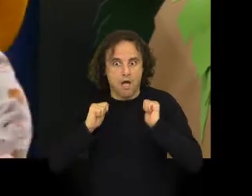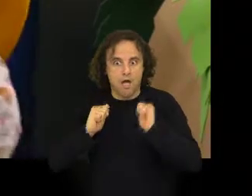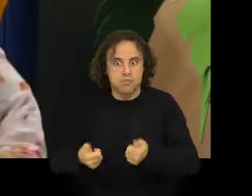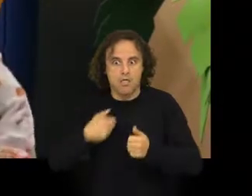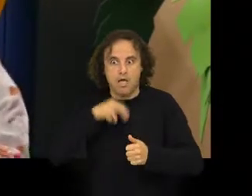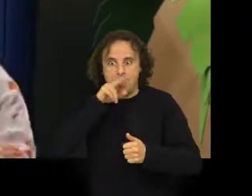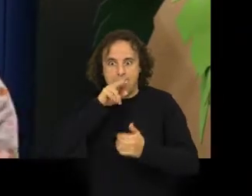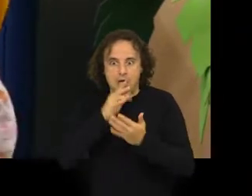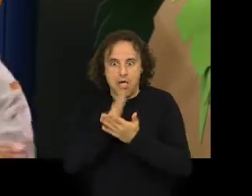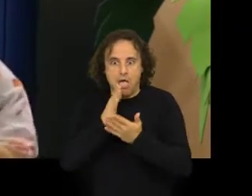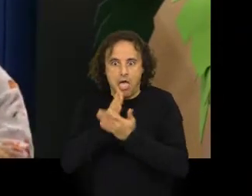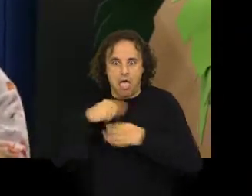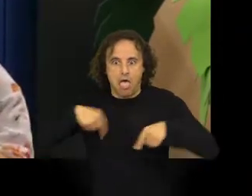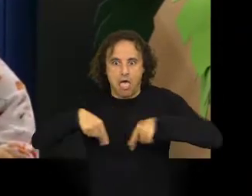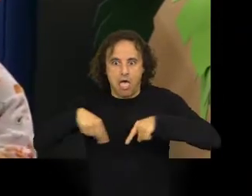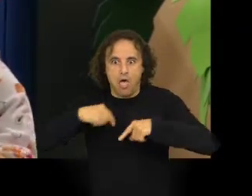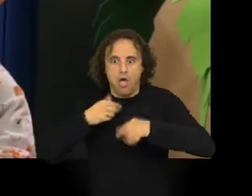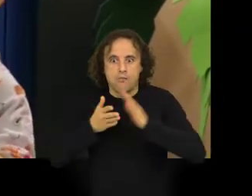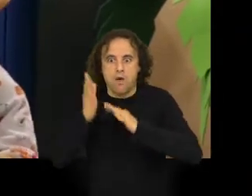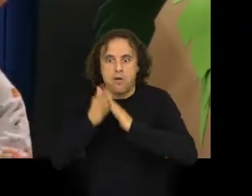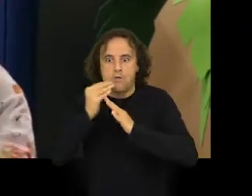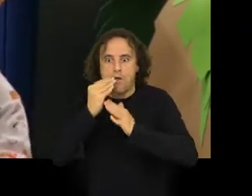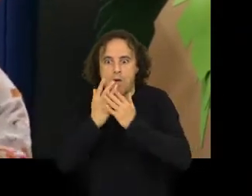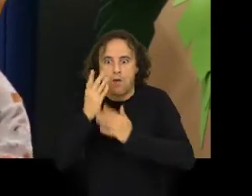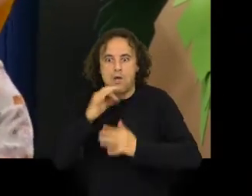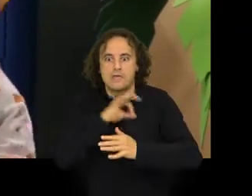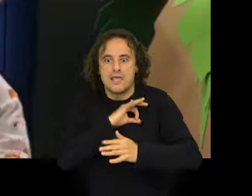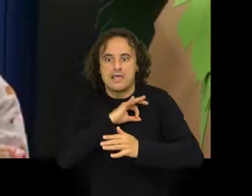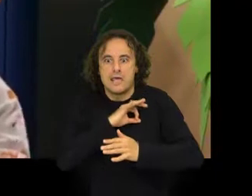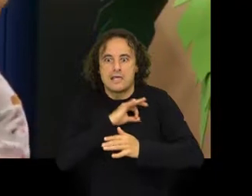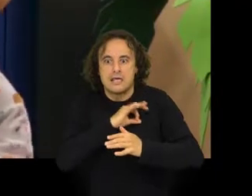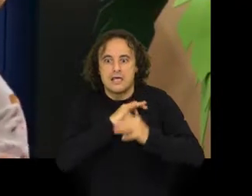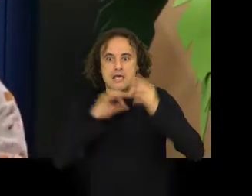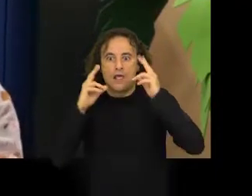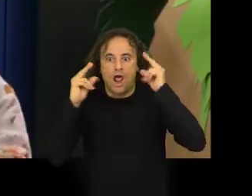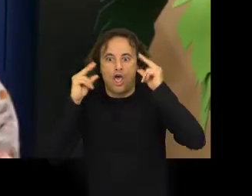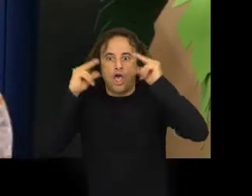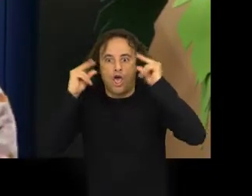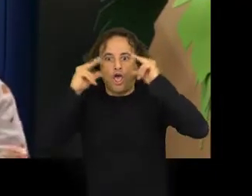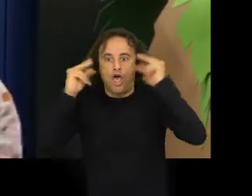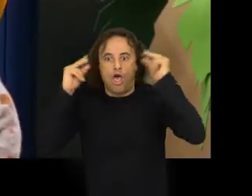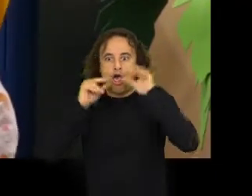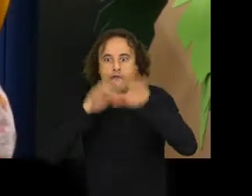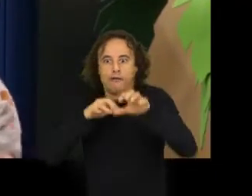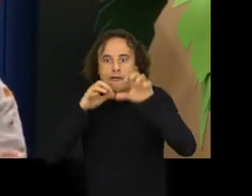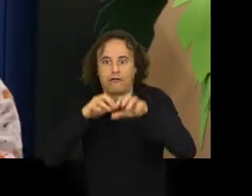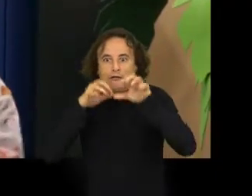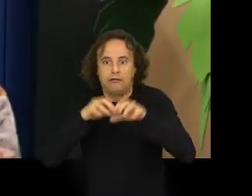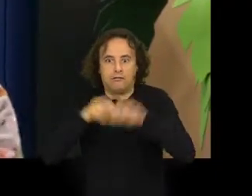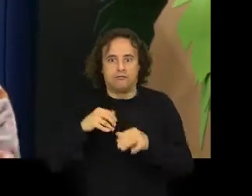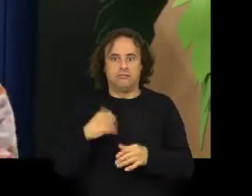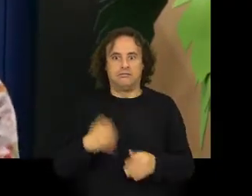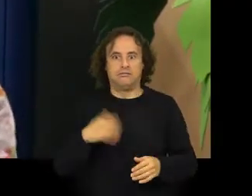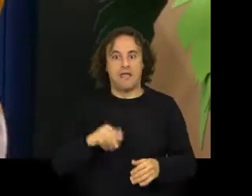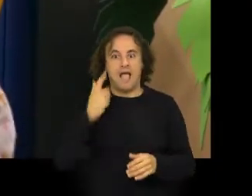tatexar, dígolle. Bobo, diríase ese señor. Lobo, feroz.